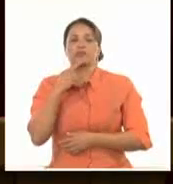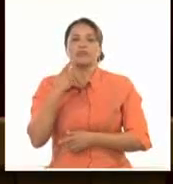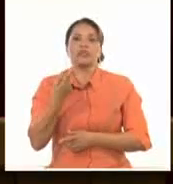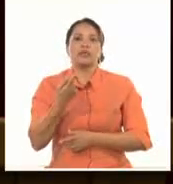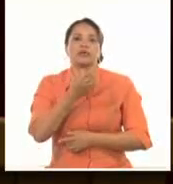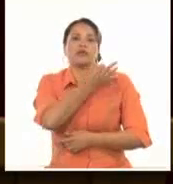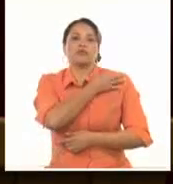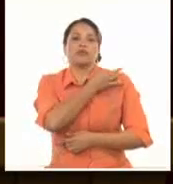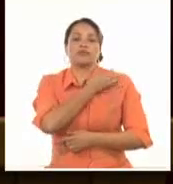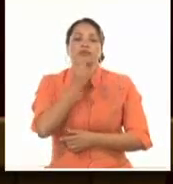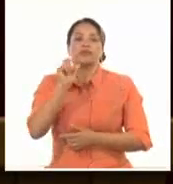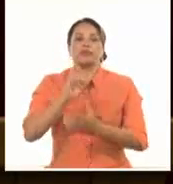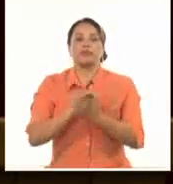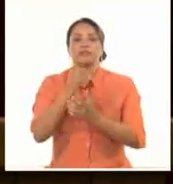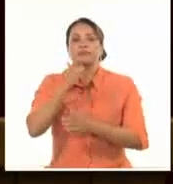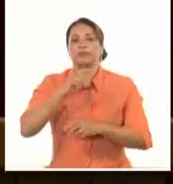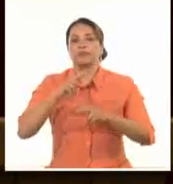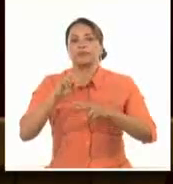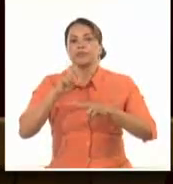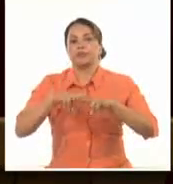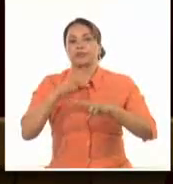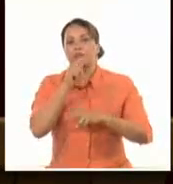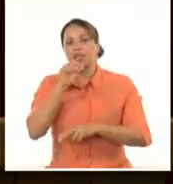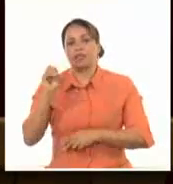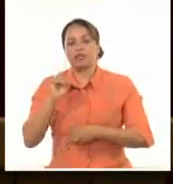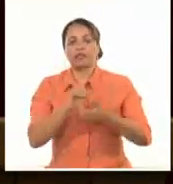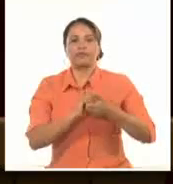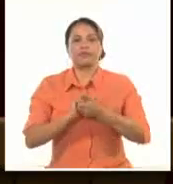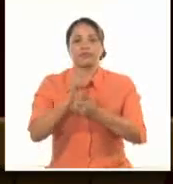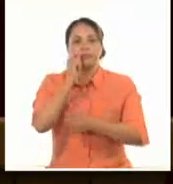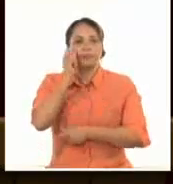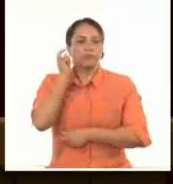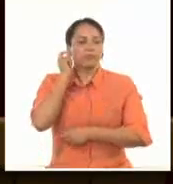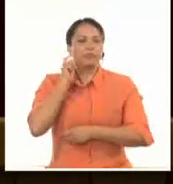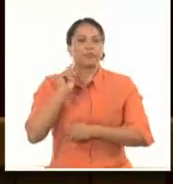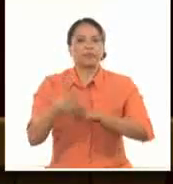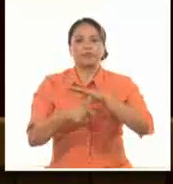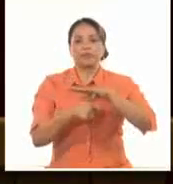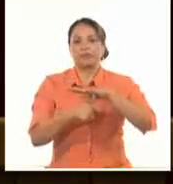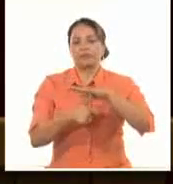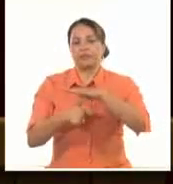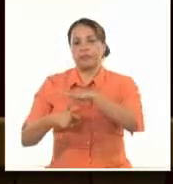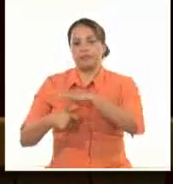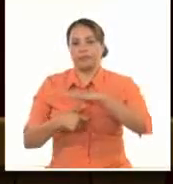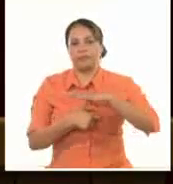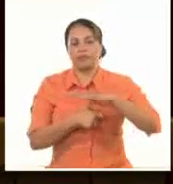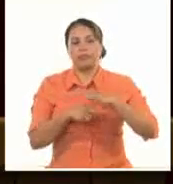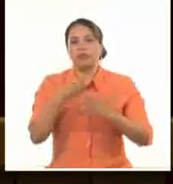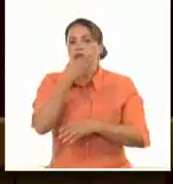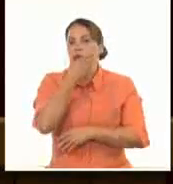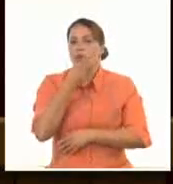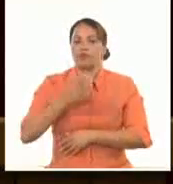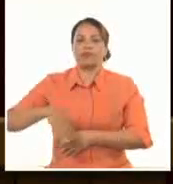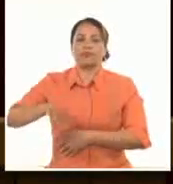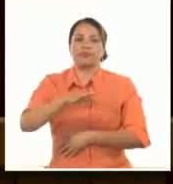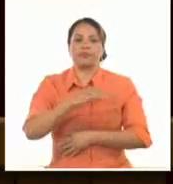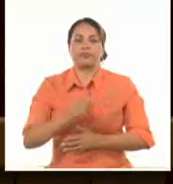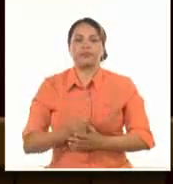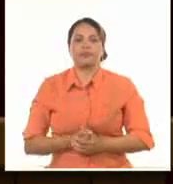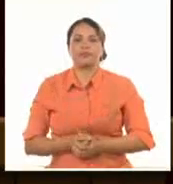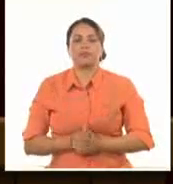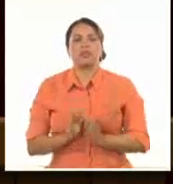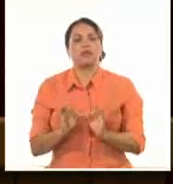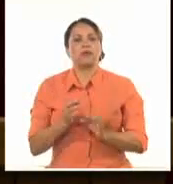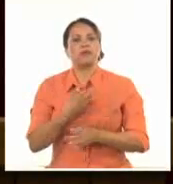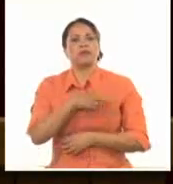Machado, compañeras y compañeros de la presidencia, queridos jóvenes. ¿Cuánta razón tenía